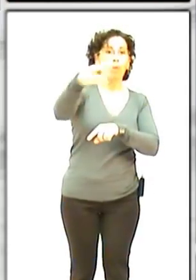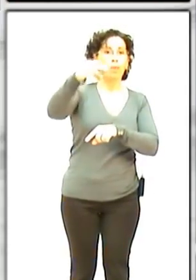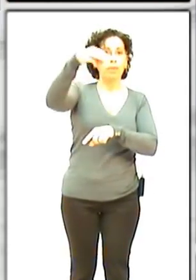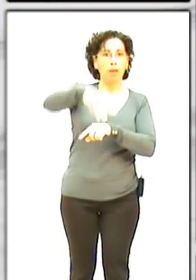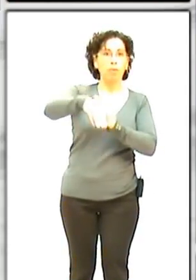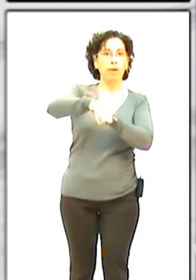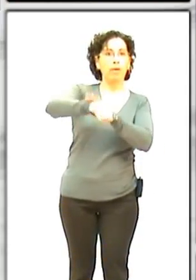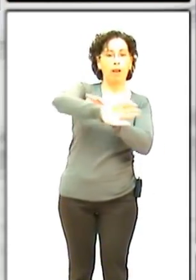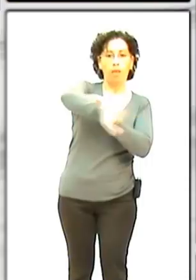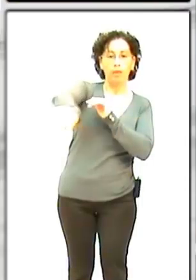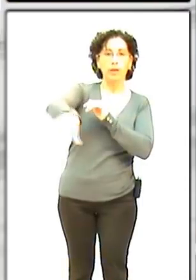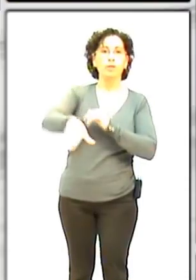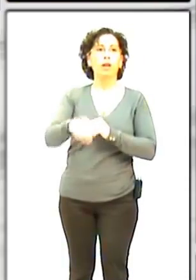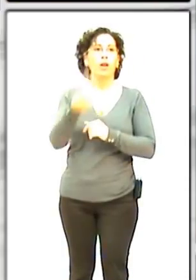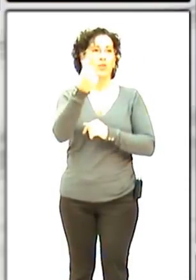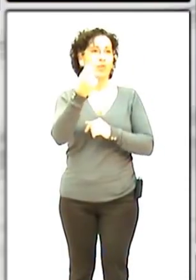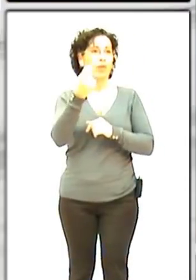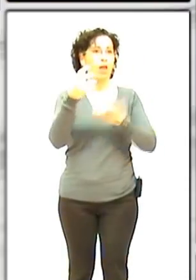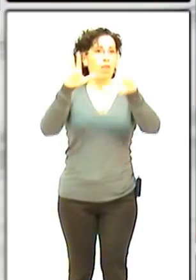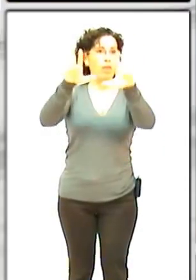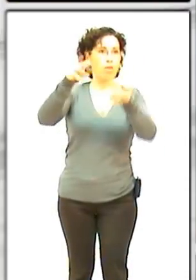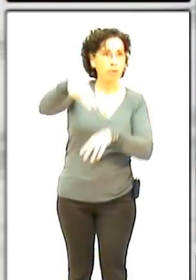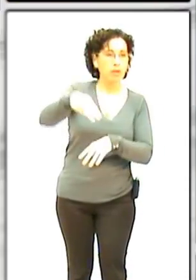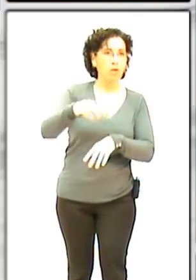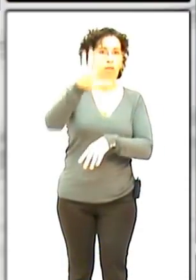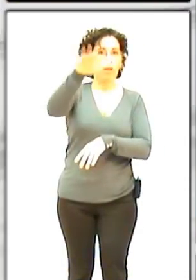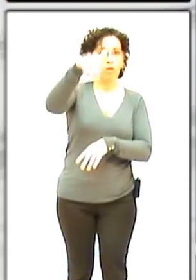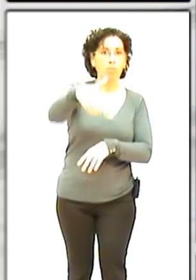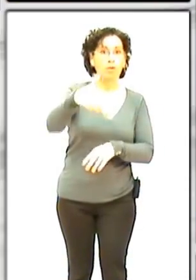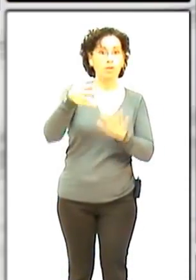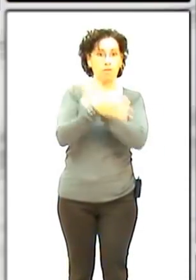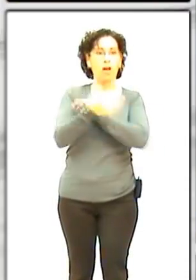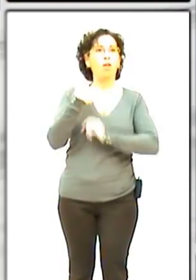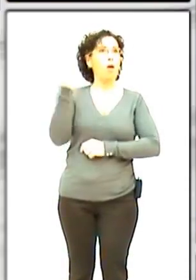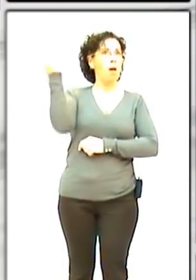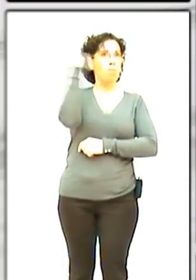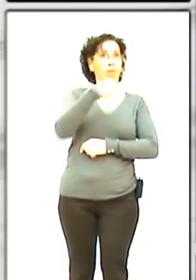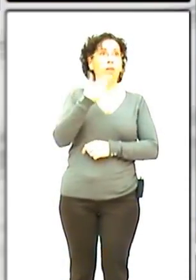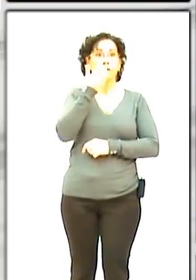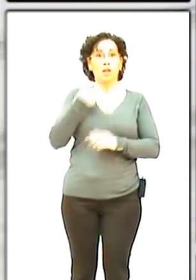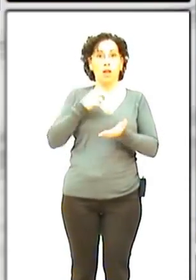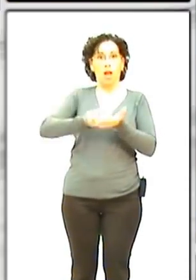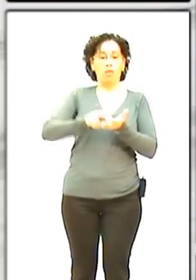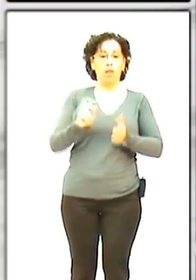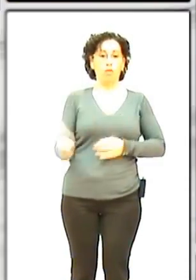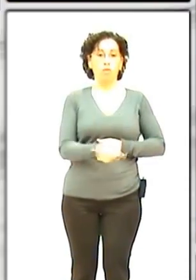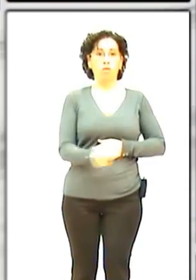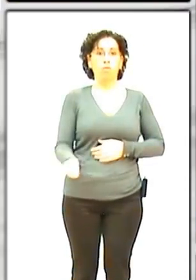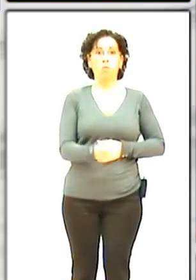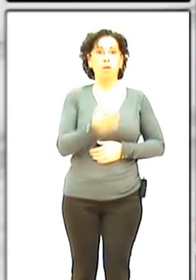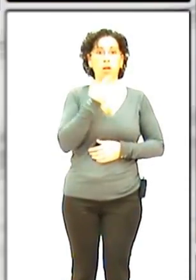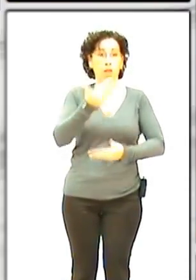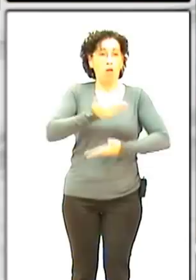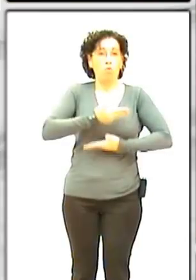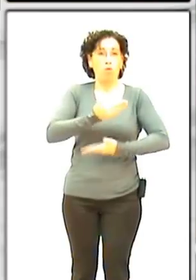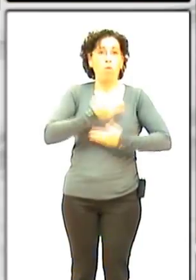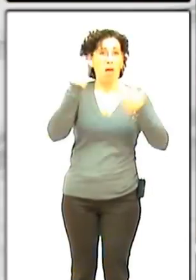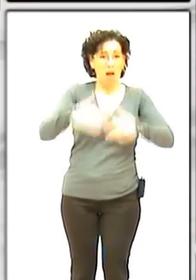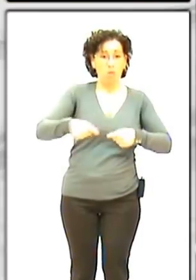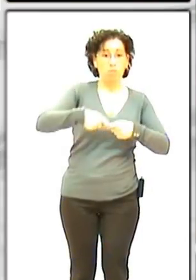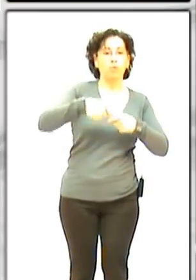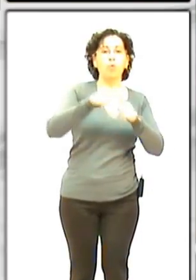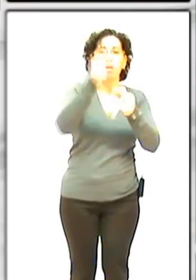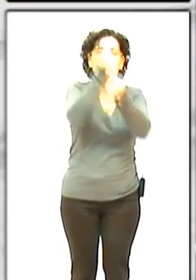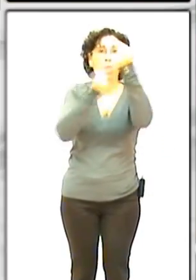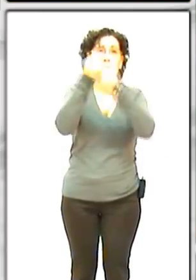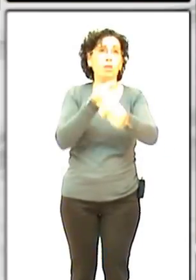mejor faltan 5 o 10 metros, pero bueno, tú ya sabes que es de girar a la derecha y te espabilas con el bastón. Entonces la precisión no debería ser un freno para desarrollar estas cosas.